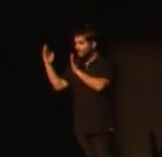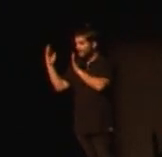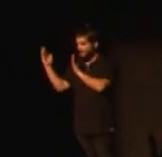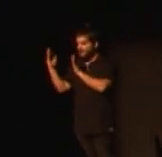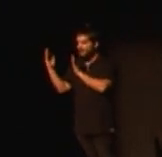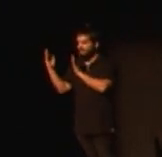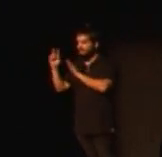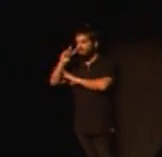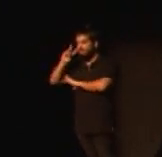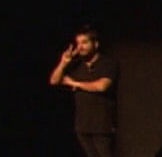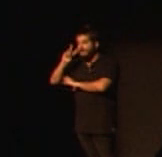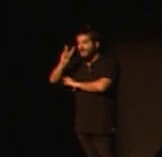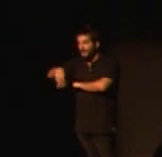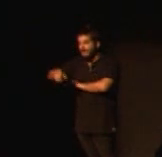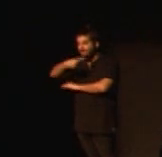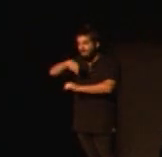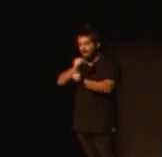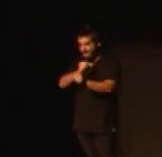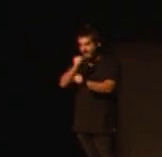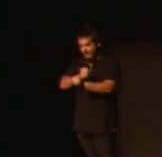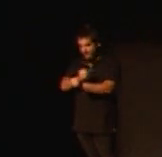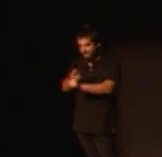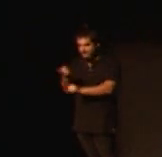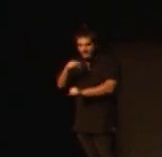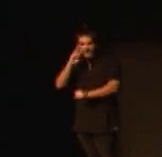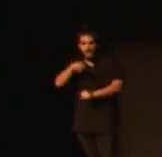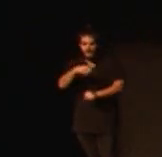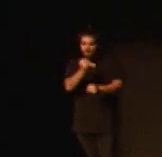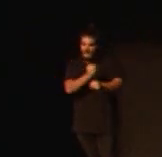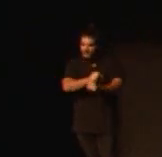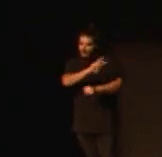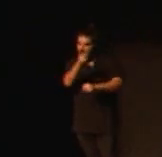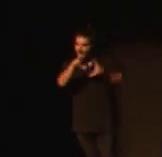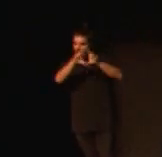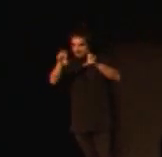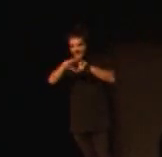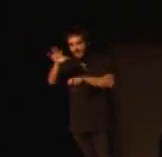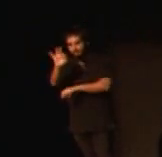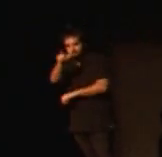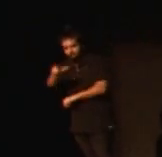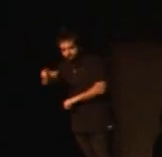trabajo, habéis decidido con esa generosidad reconocer el trabajo de otros. Pero sin duda el trabajo